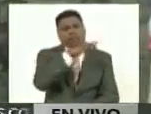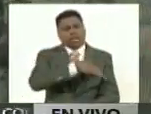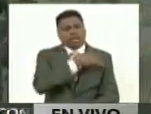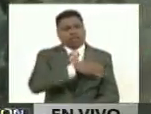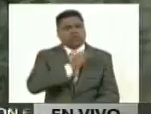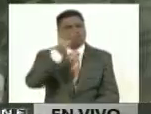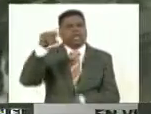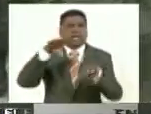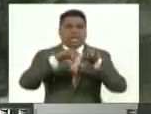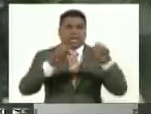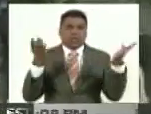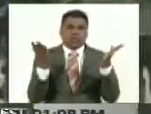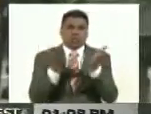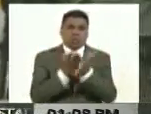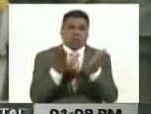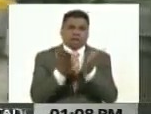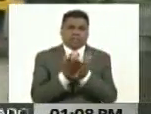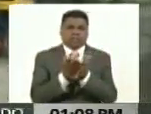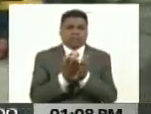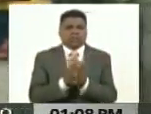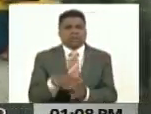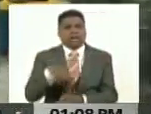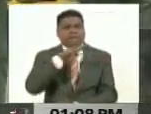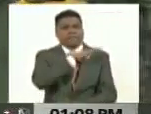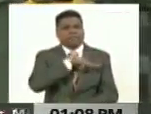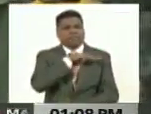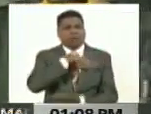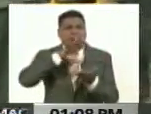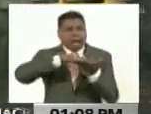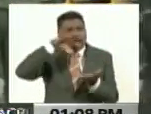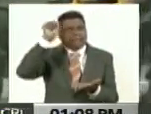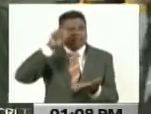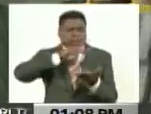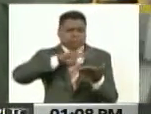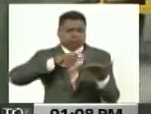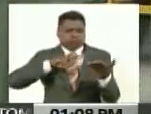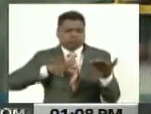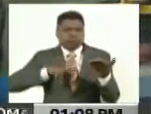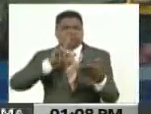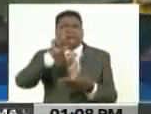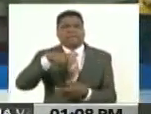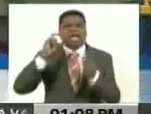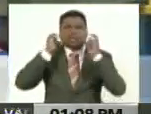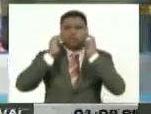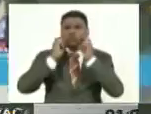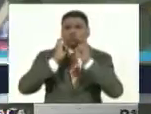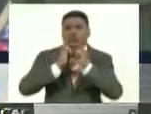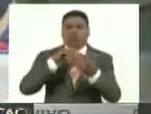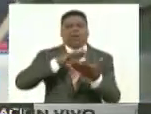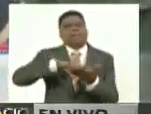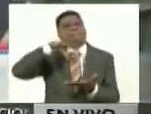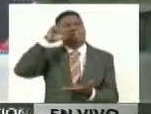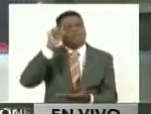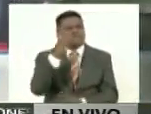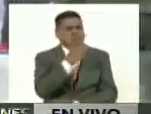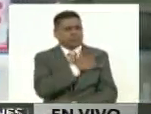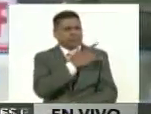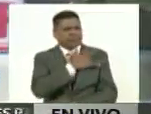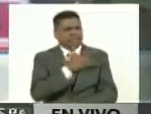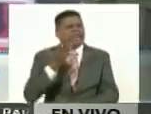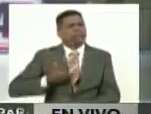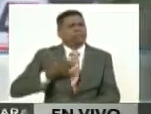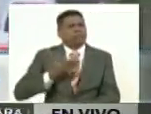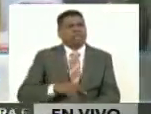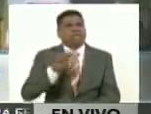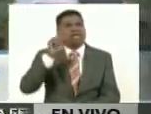misiones educativas como la misión Robinson, Rivas y Sucre. Recordemos que acá en la